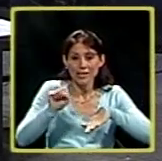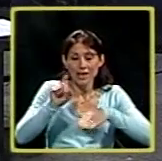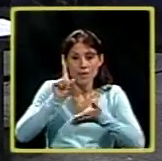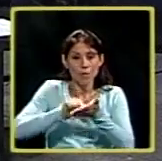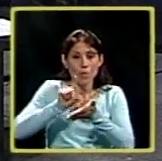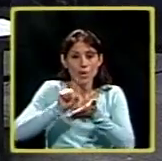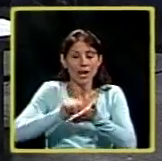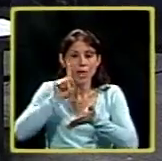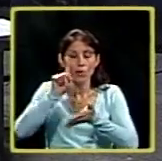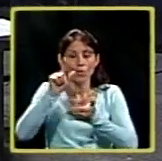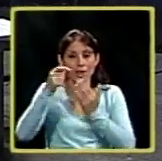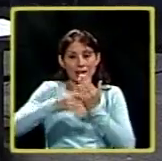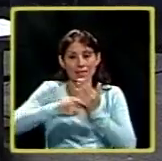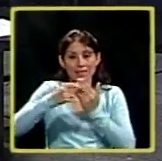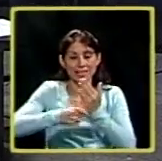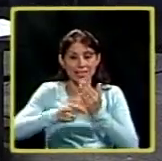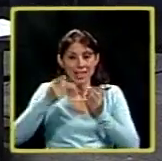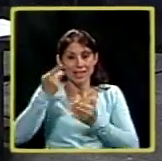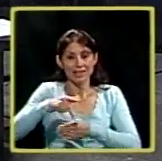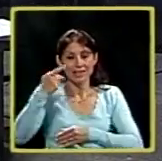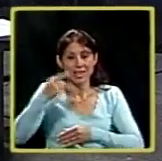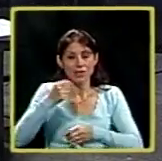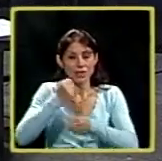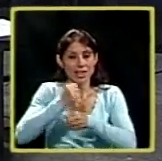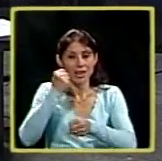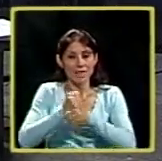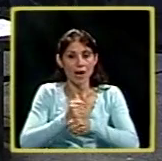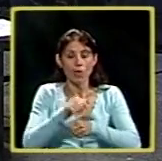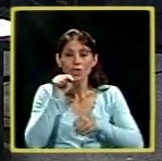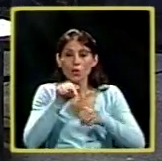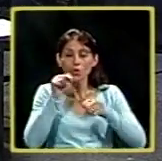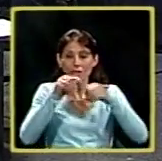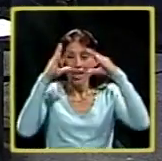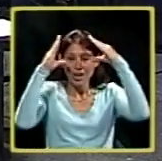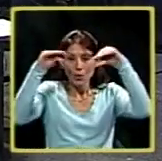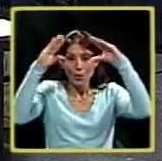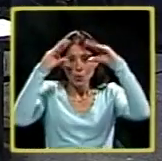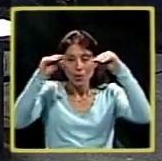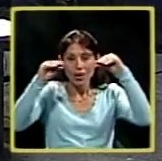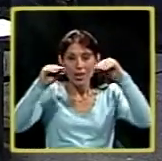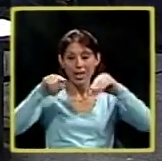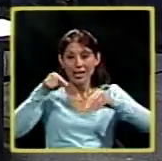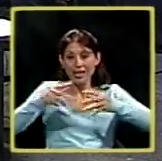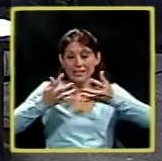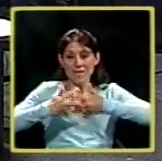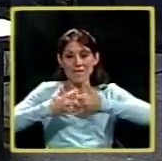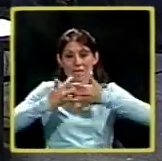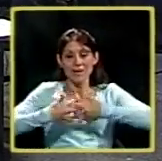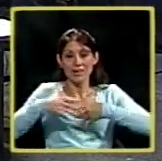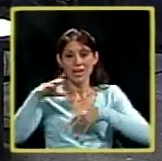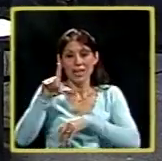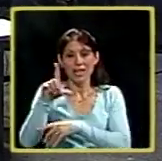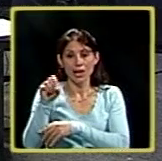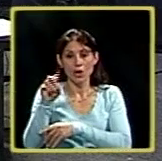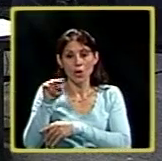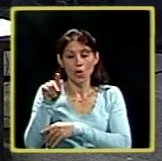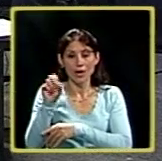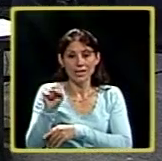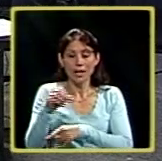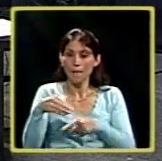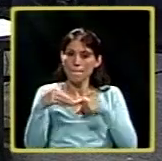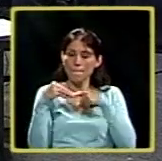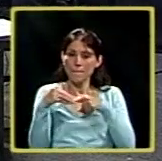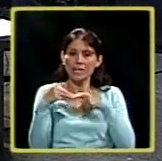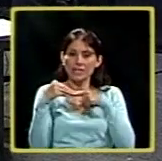del trabajo, en donde hacía saber que en la fábrica de lonas la principal causa de incapacidad de